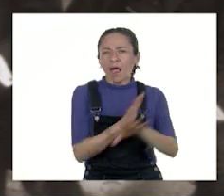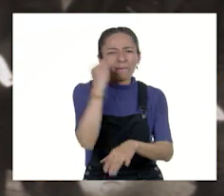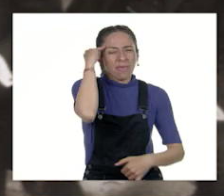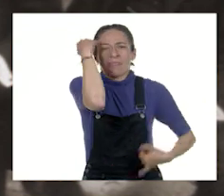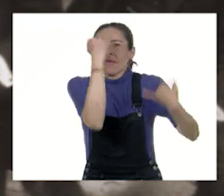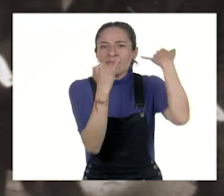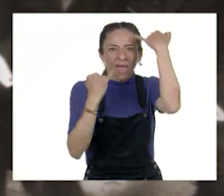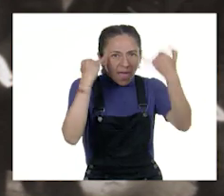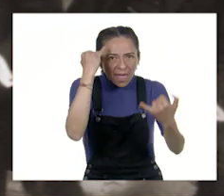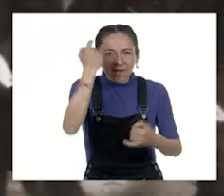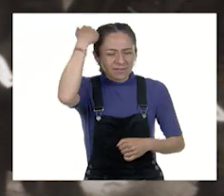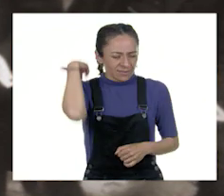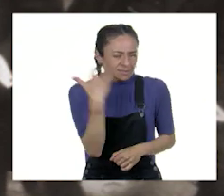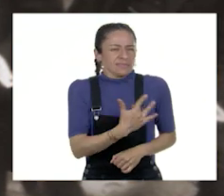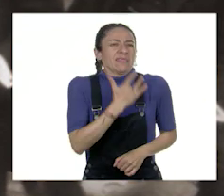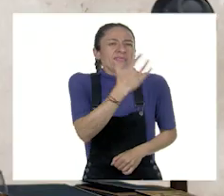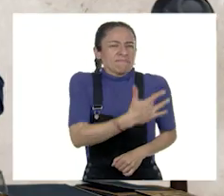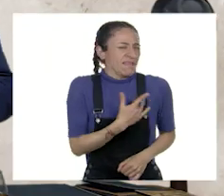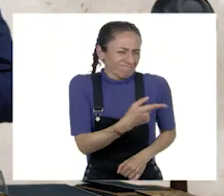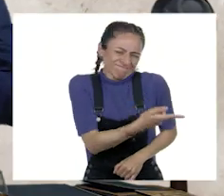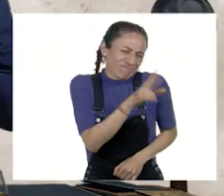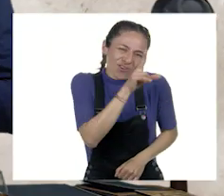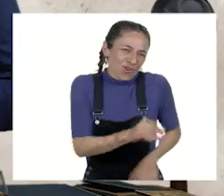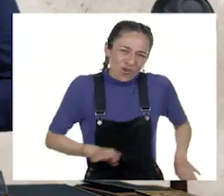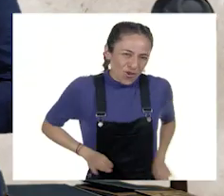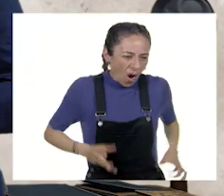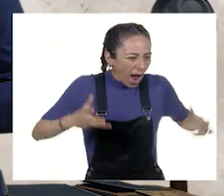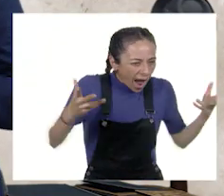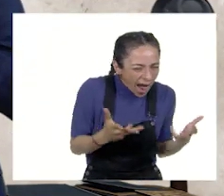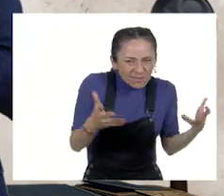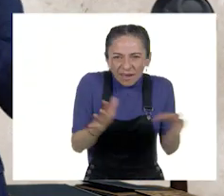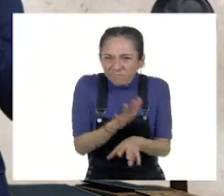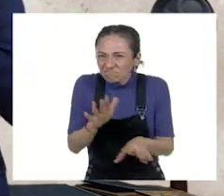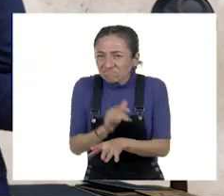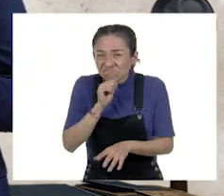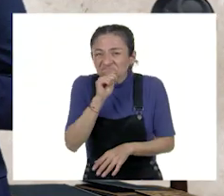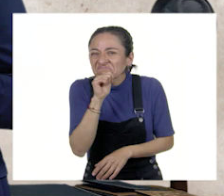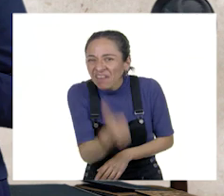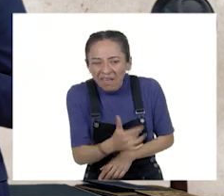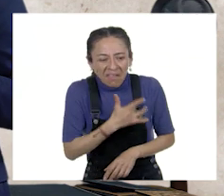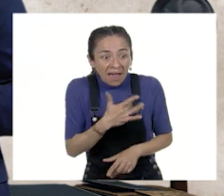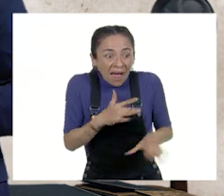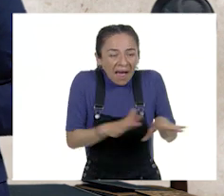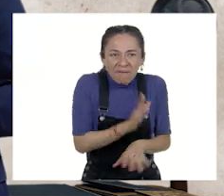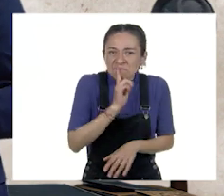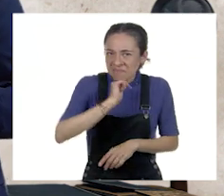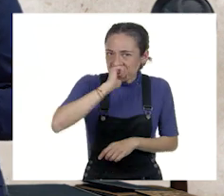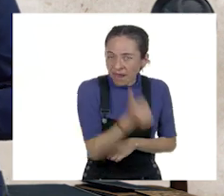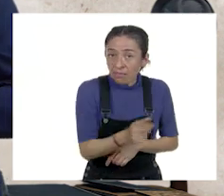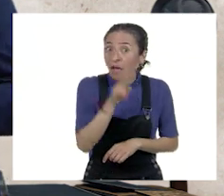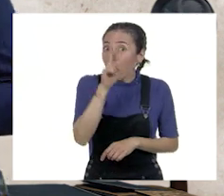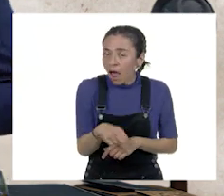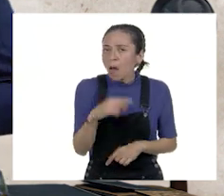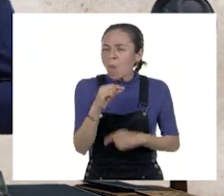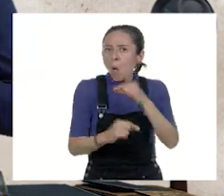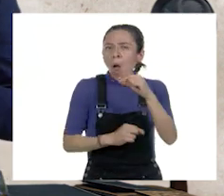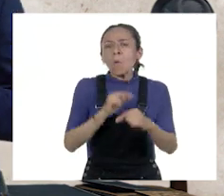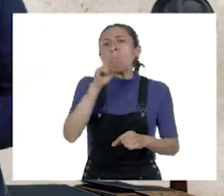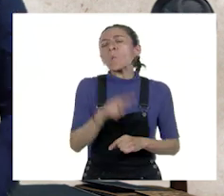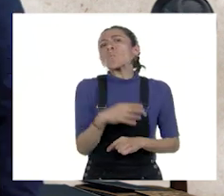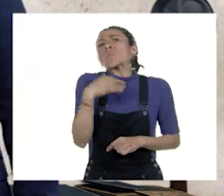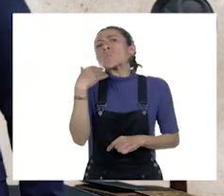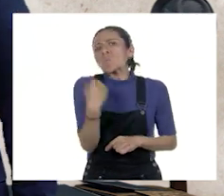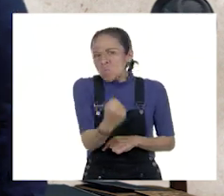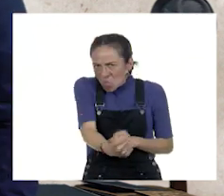que no son revolucionarios de acción. Las cosas se estaban poniendo rudas. Ahora faltaba ver cómo contestaban los